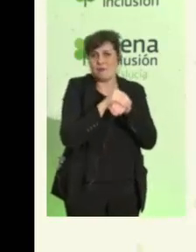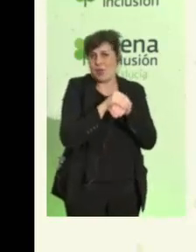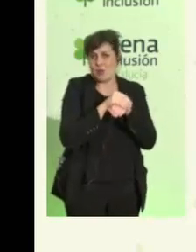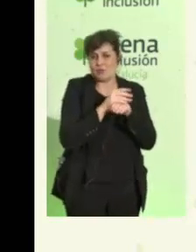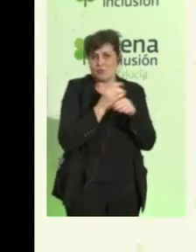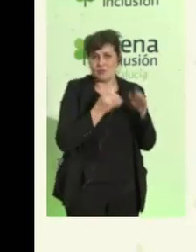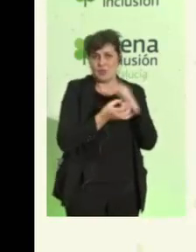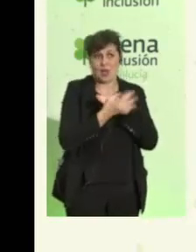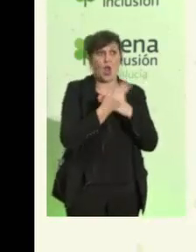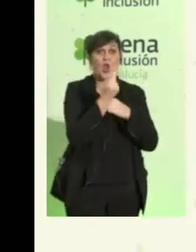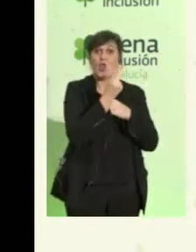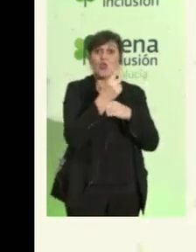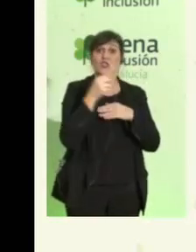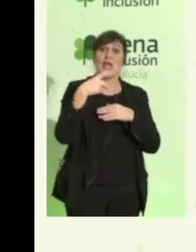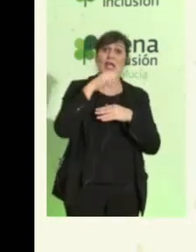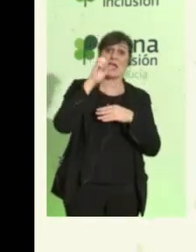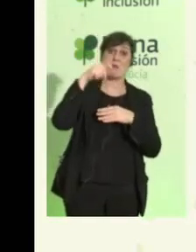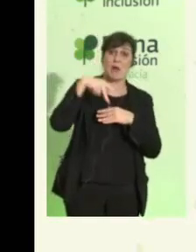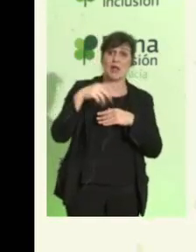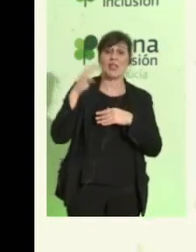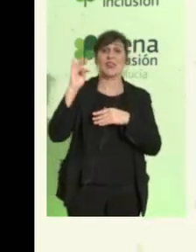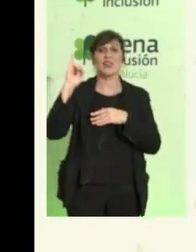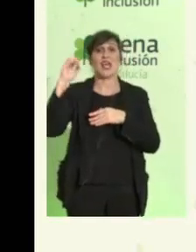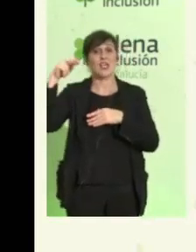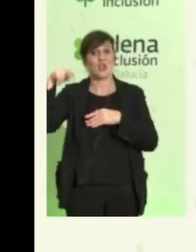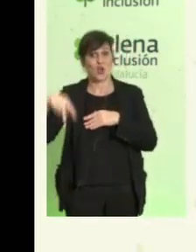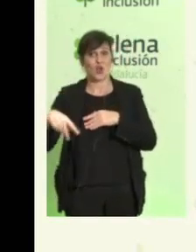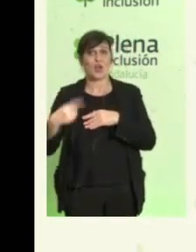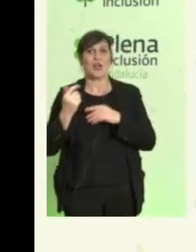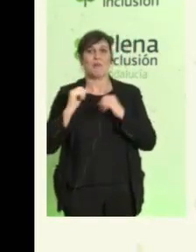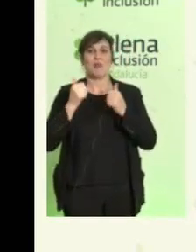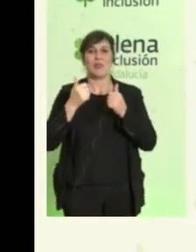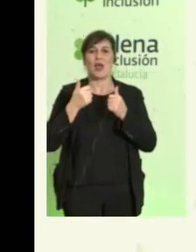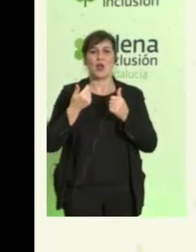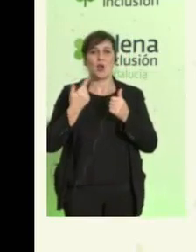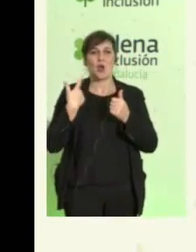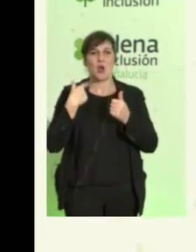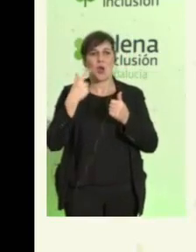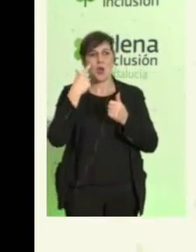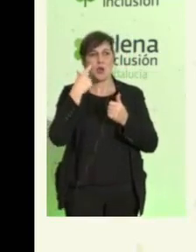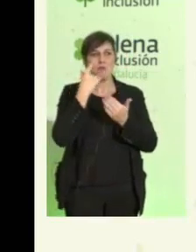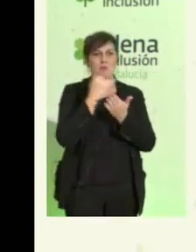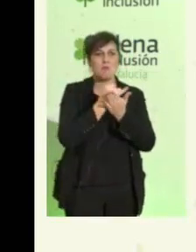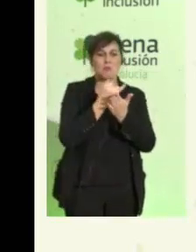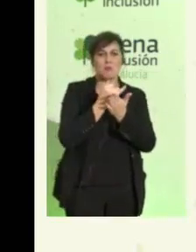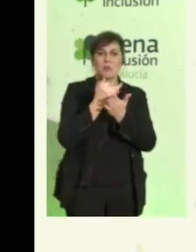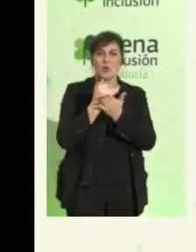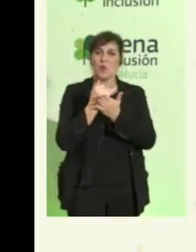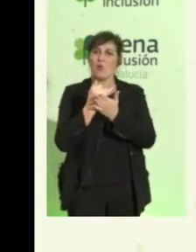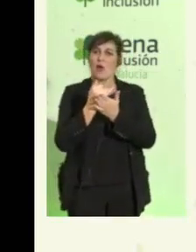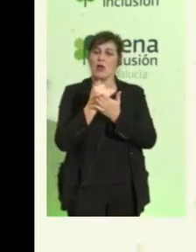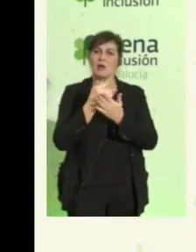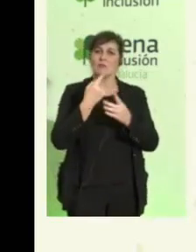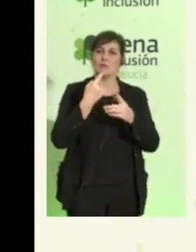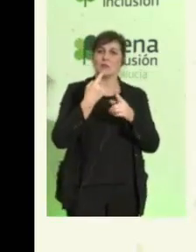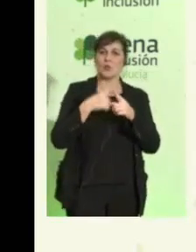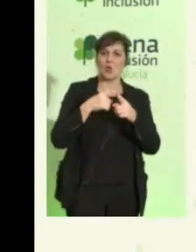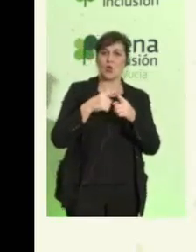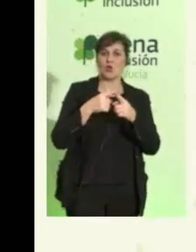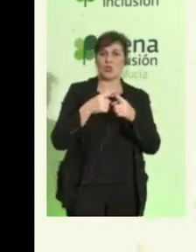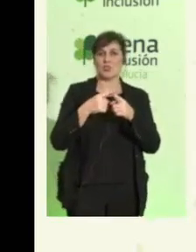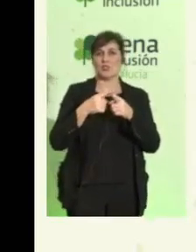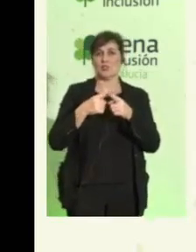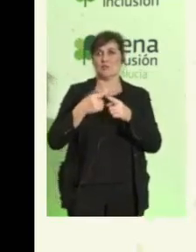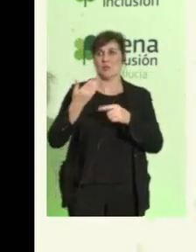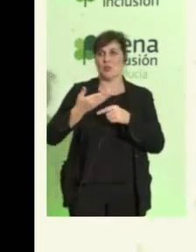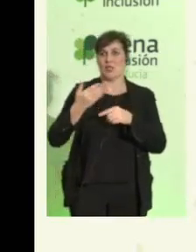Tyrone empezaron a explorar otras cosas que eran también importantes para Tyrone. Y una de estas cosas era poder volver